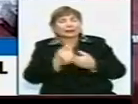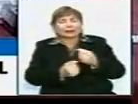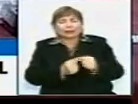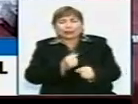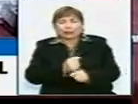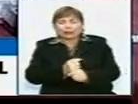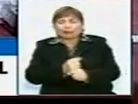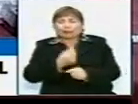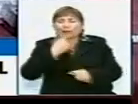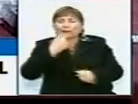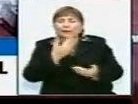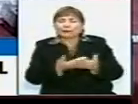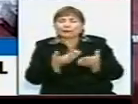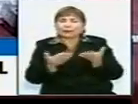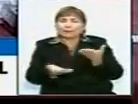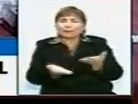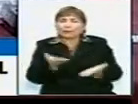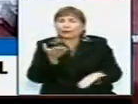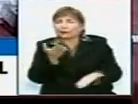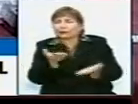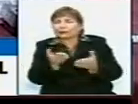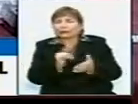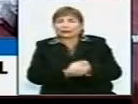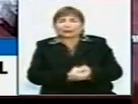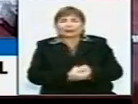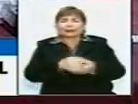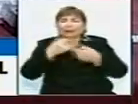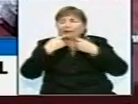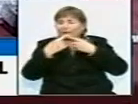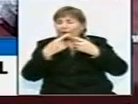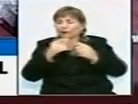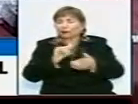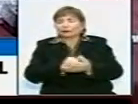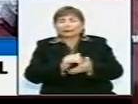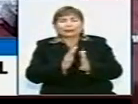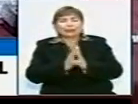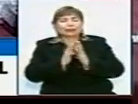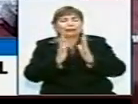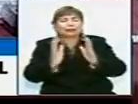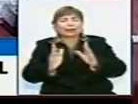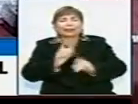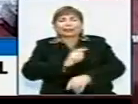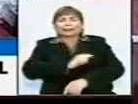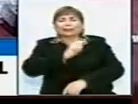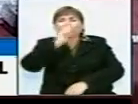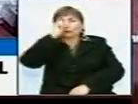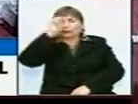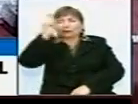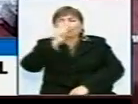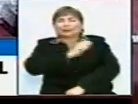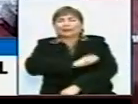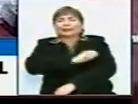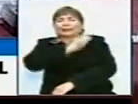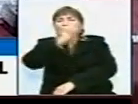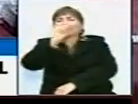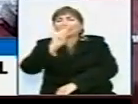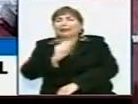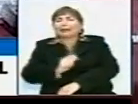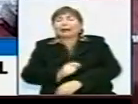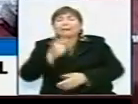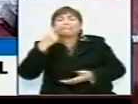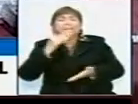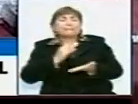nos dijo que había una cierta probabilidad y que se manifestó tanto en tumbes comentan a nosotros tomó las acciones para